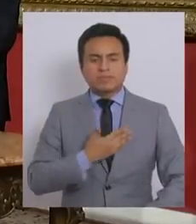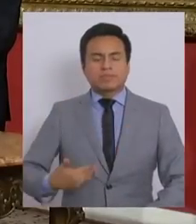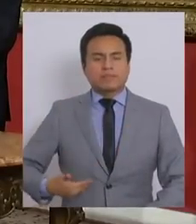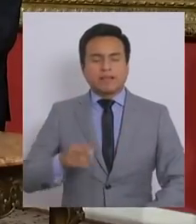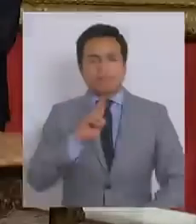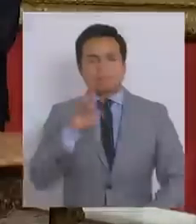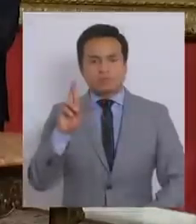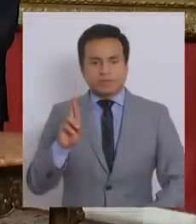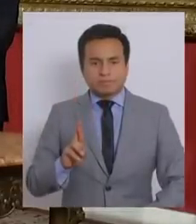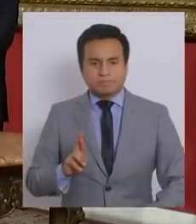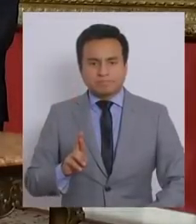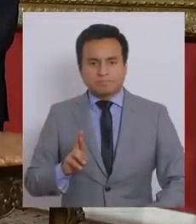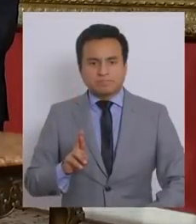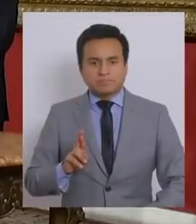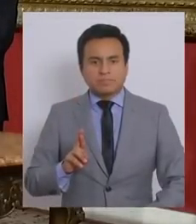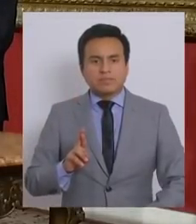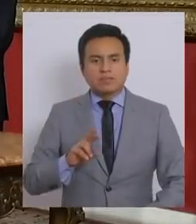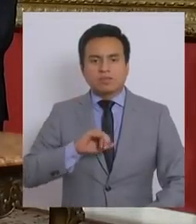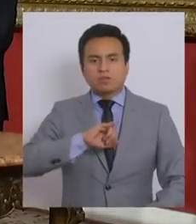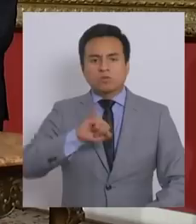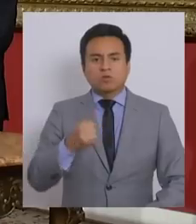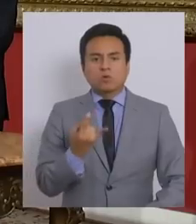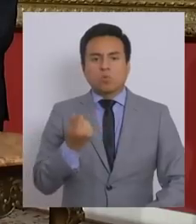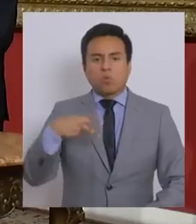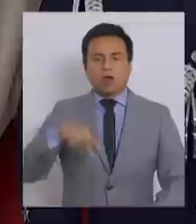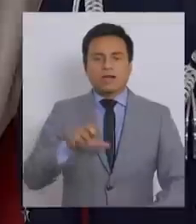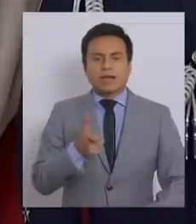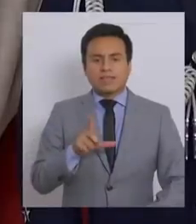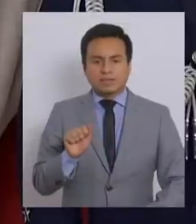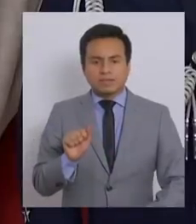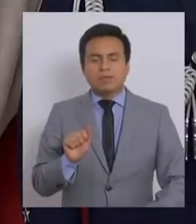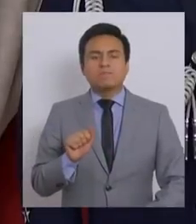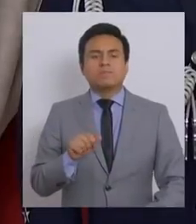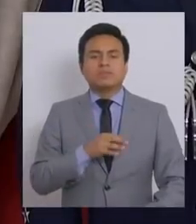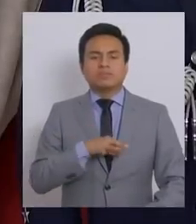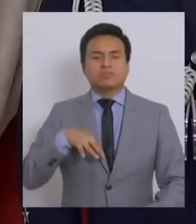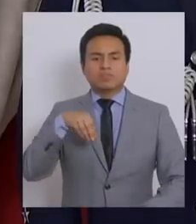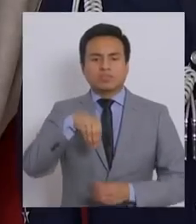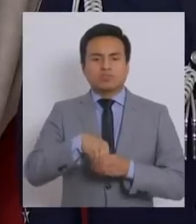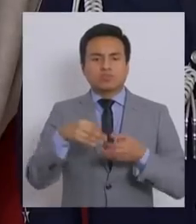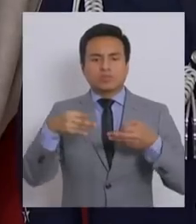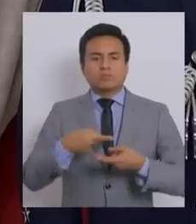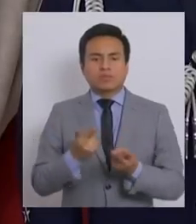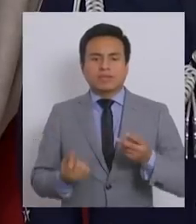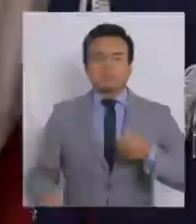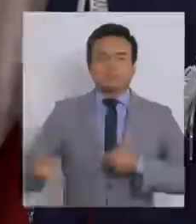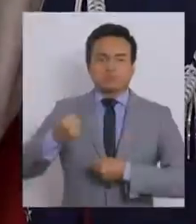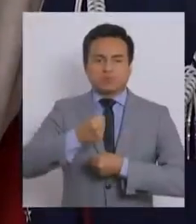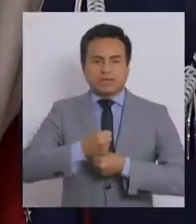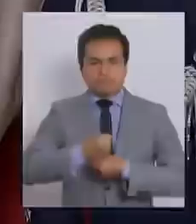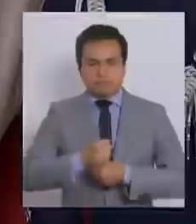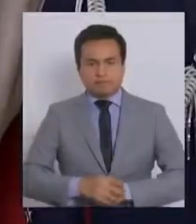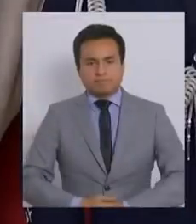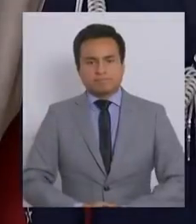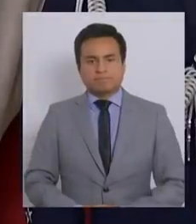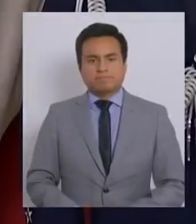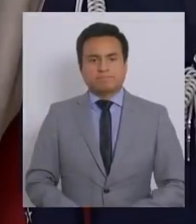de la República. Juan Francisco Gali Basili, Ministro del Interior y Seguridad Pública, subrogante.